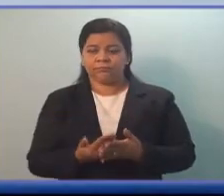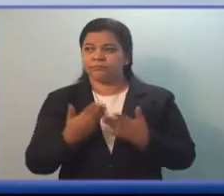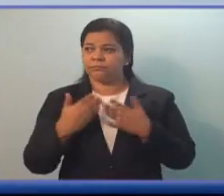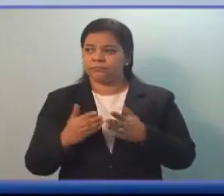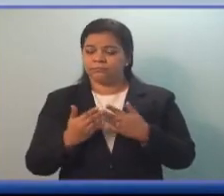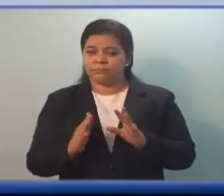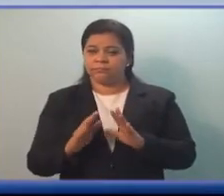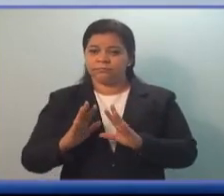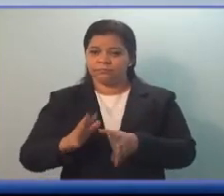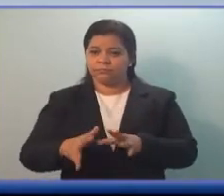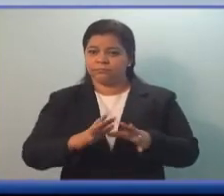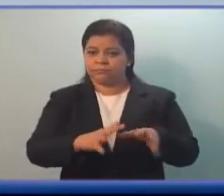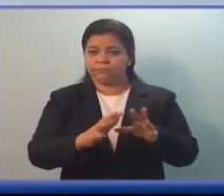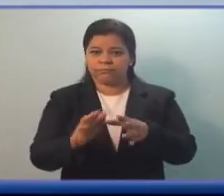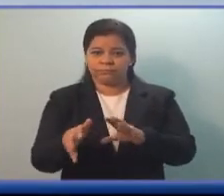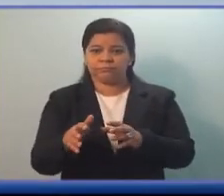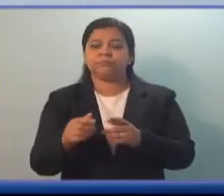sectores,